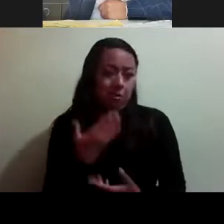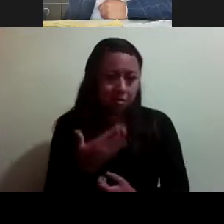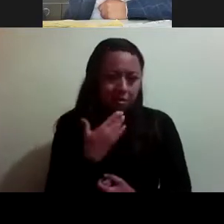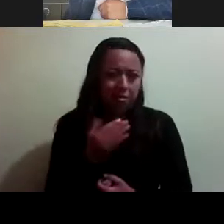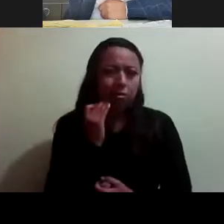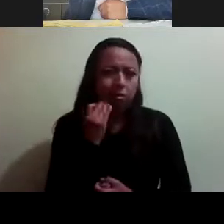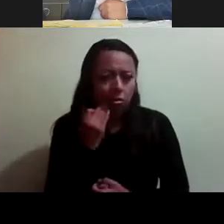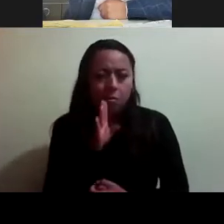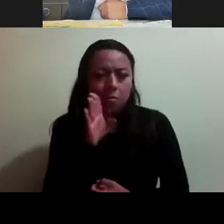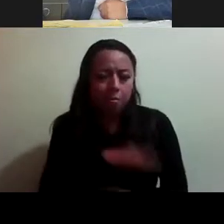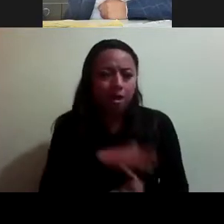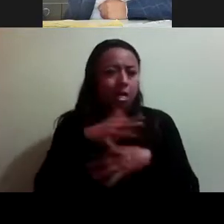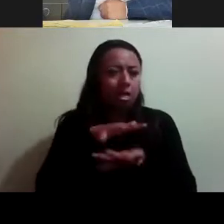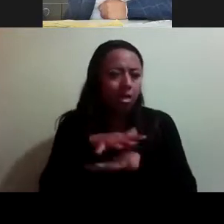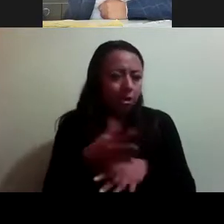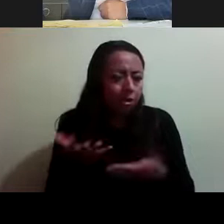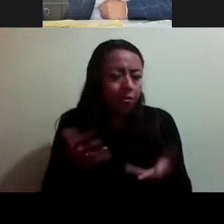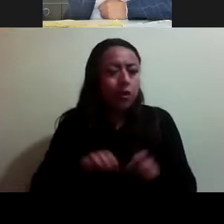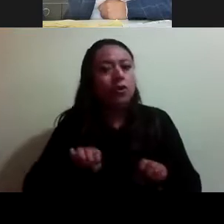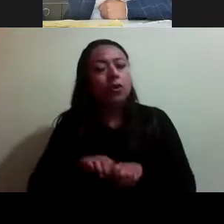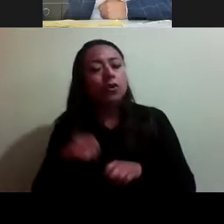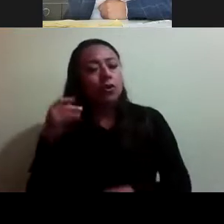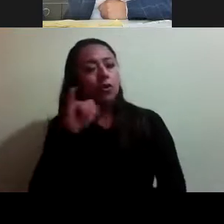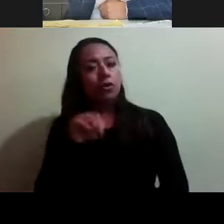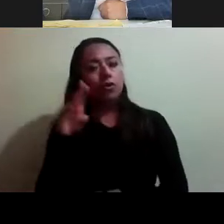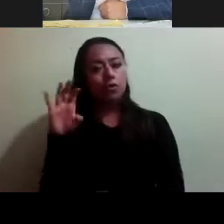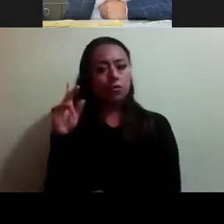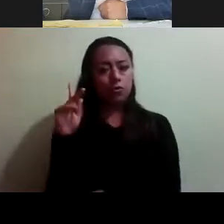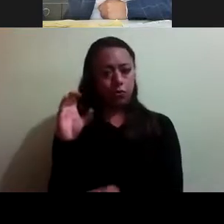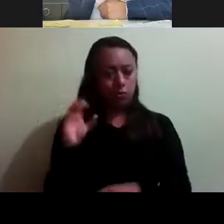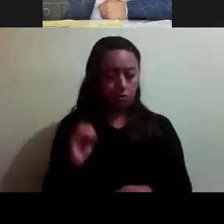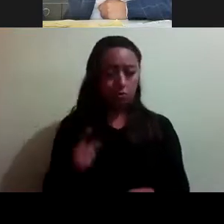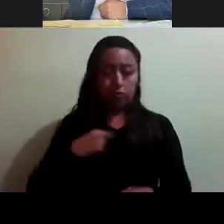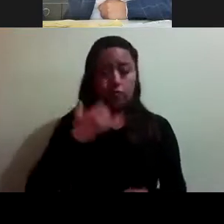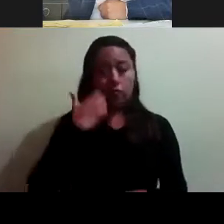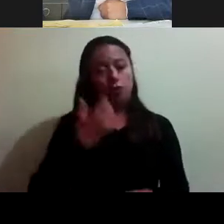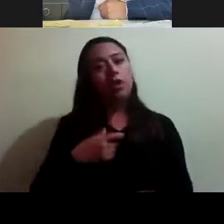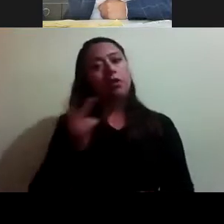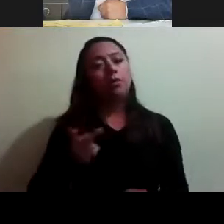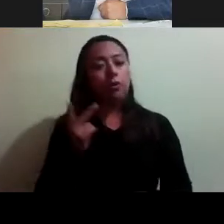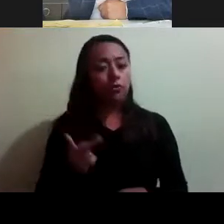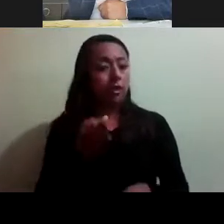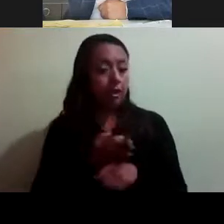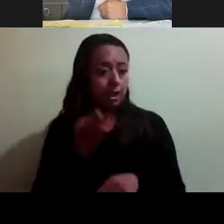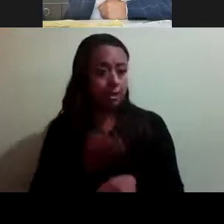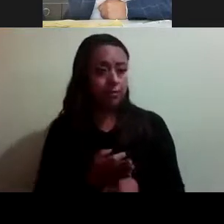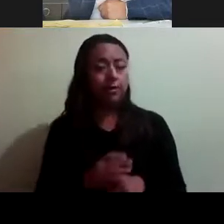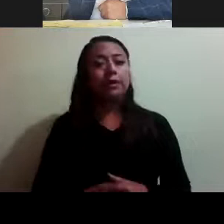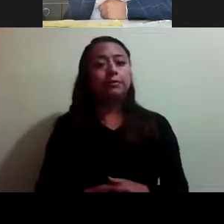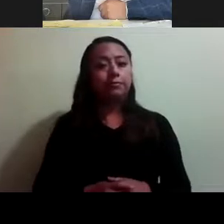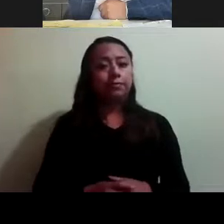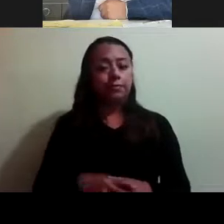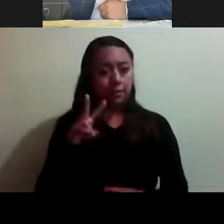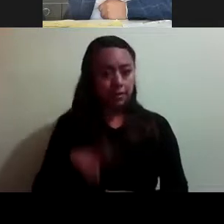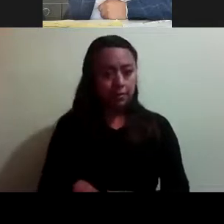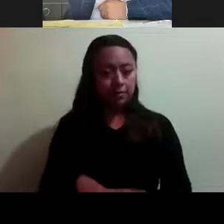de Coordinación Política, pero no sé si es válido, y preguntarle si es auténtica la intención de recortar otro 20% al Congreso